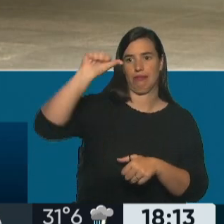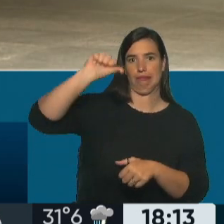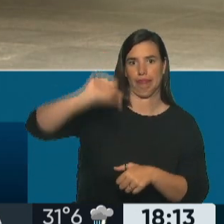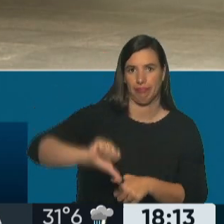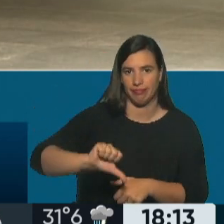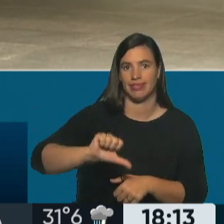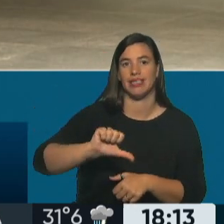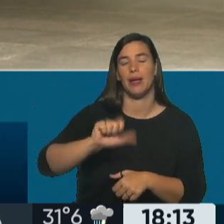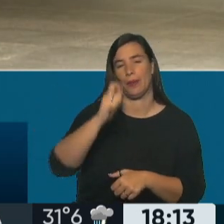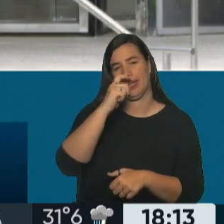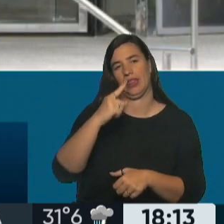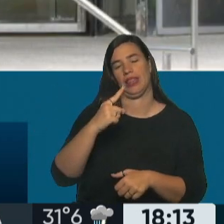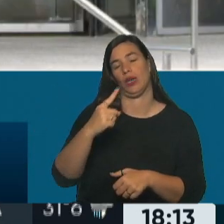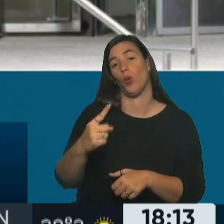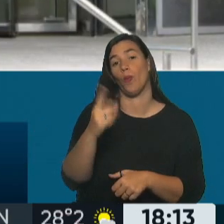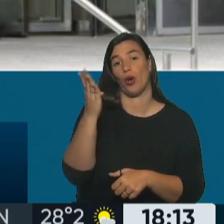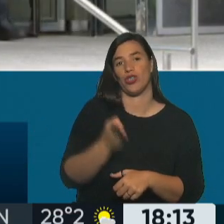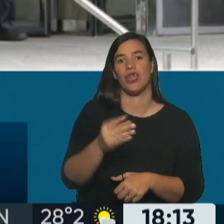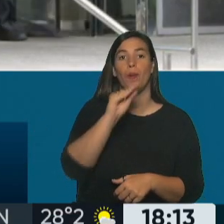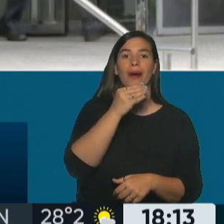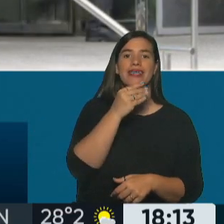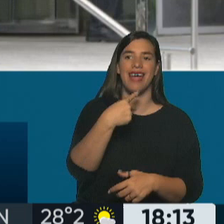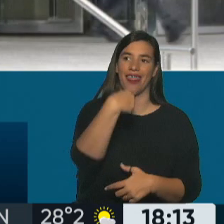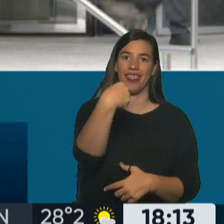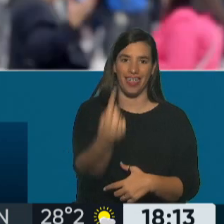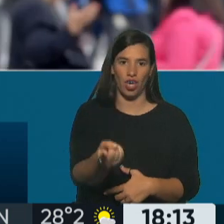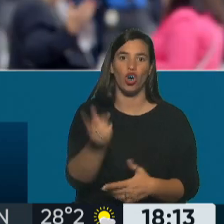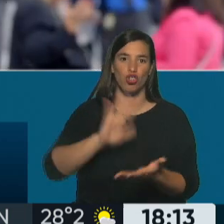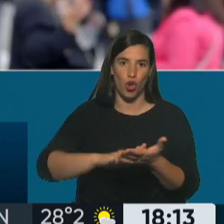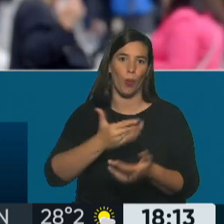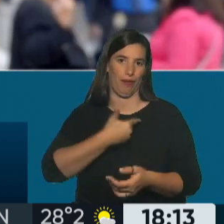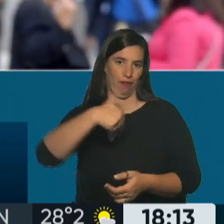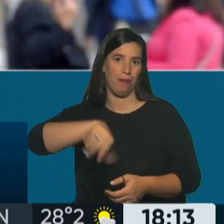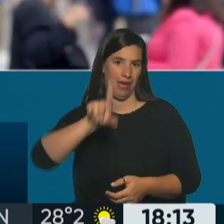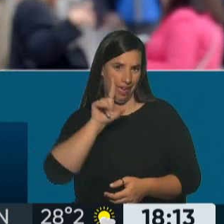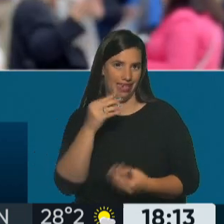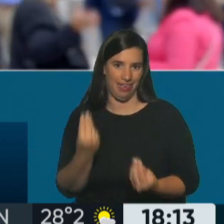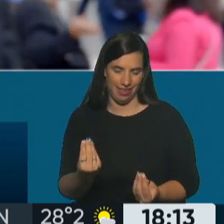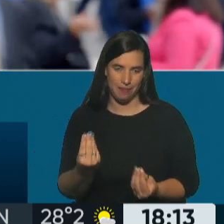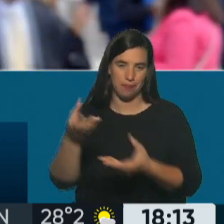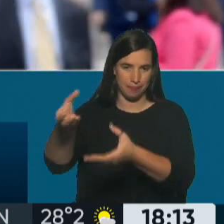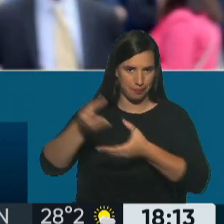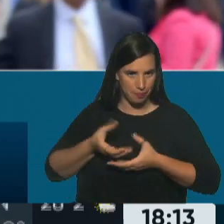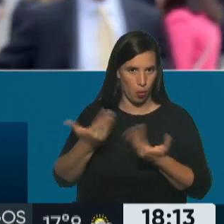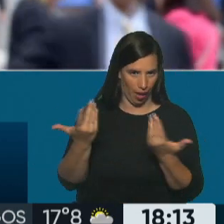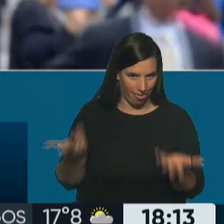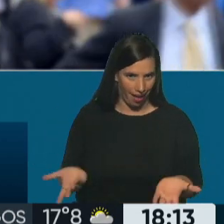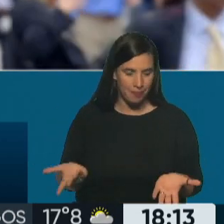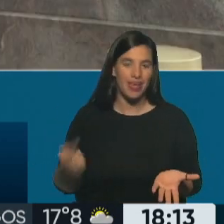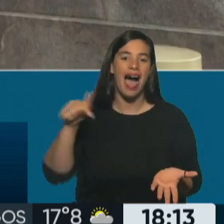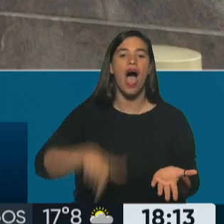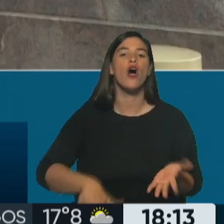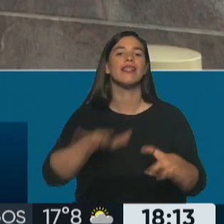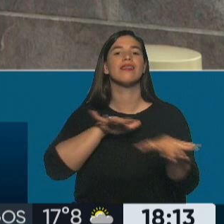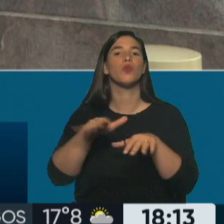se encargó de explicar que era por imposición del fondo para poder recibir ese desembolso. Bien. Ahora el panorama es el siguiente. ¿Cuánto hay